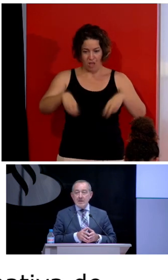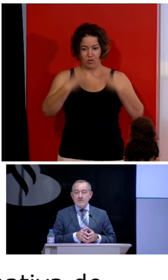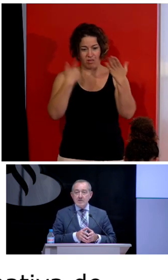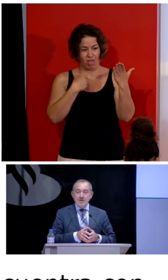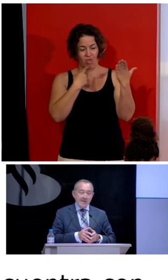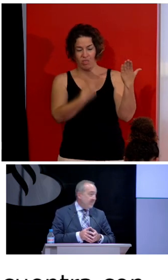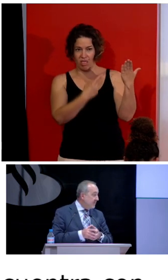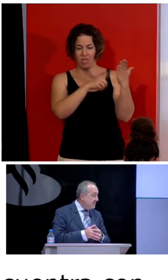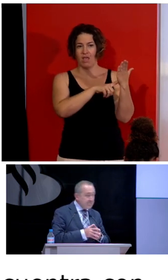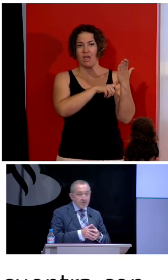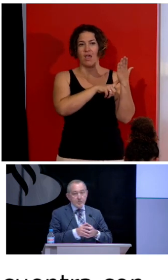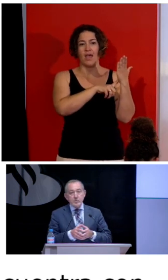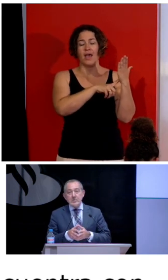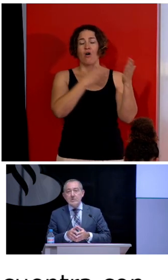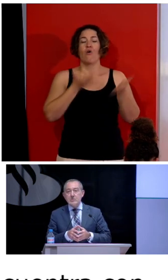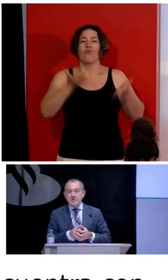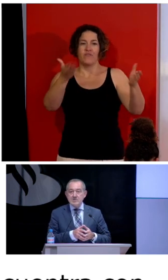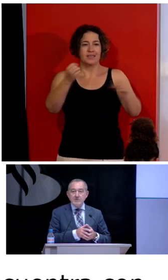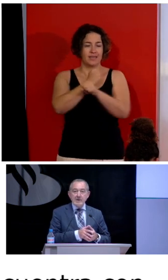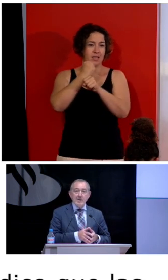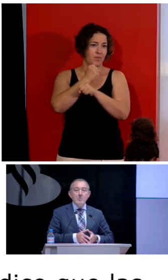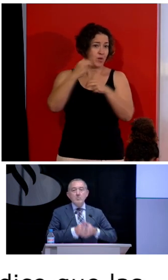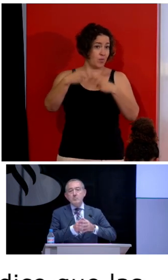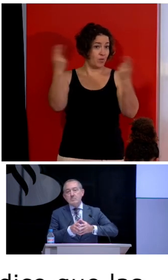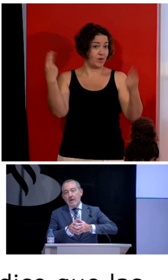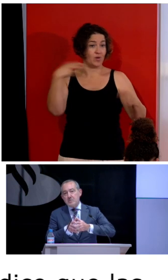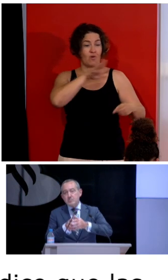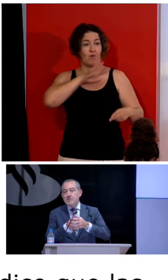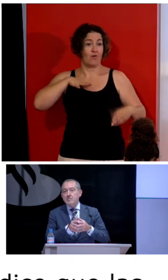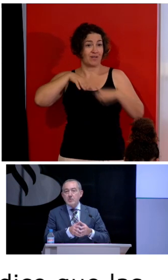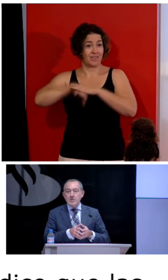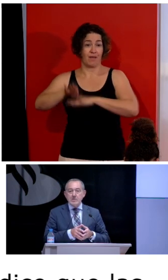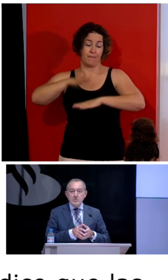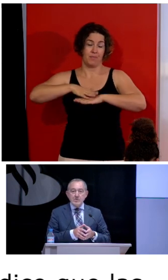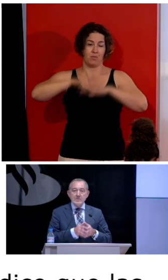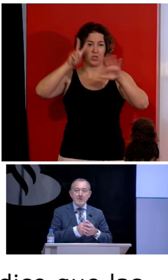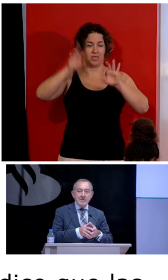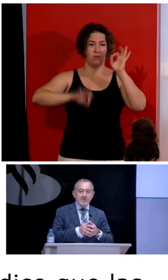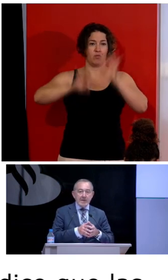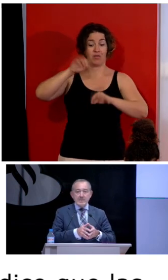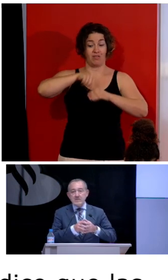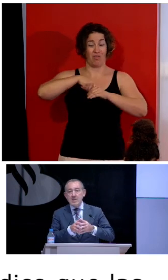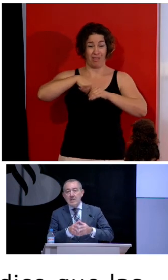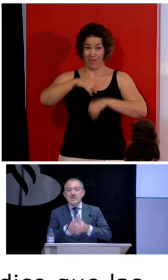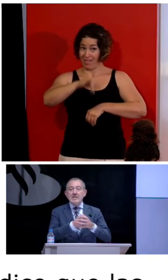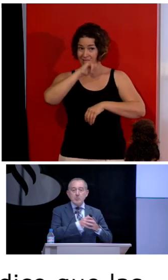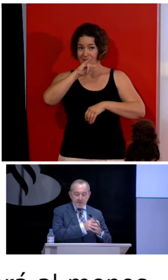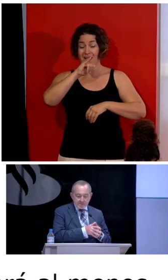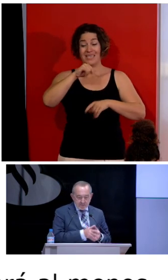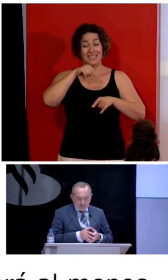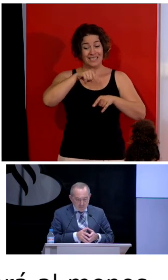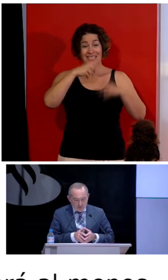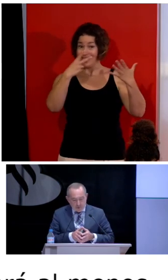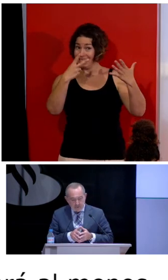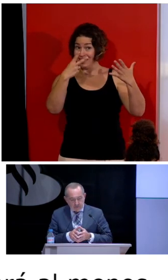que en las ofertas de empleo público se reservarán al menos un 7% de las plazas vacantes, de las cuales